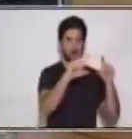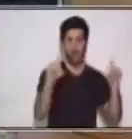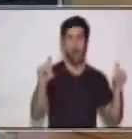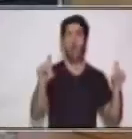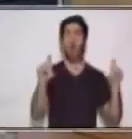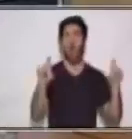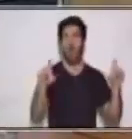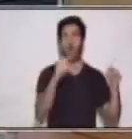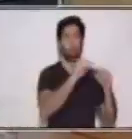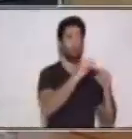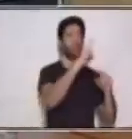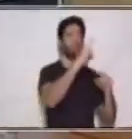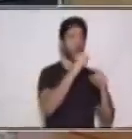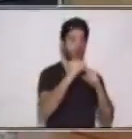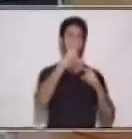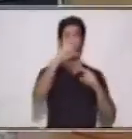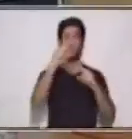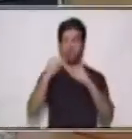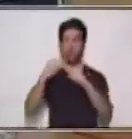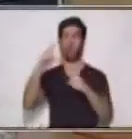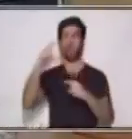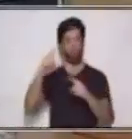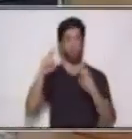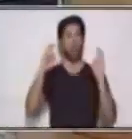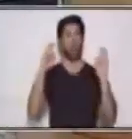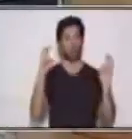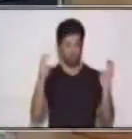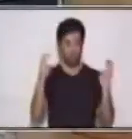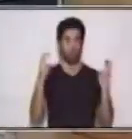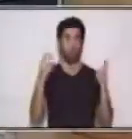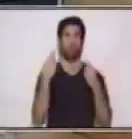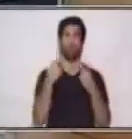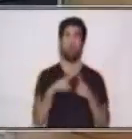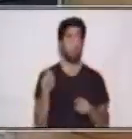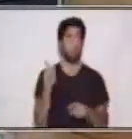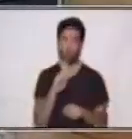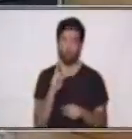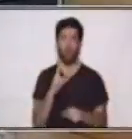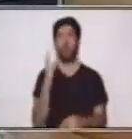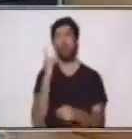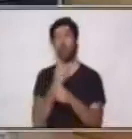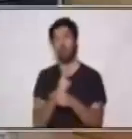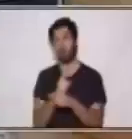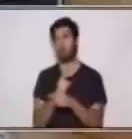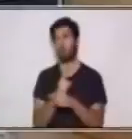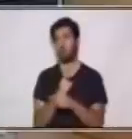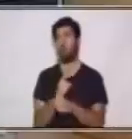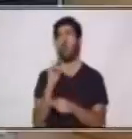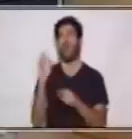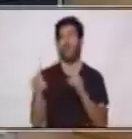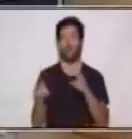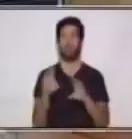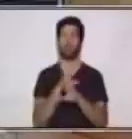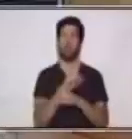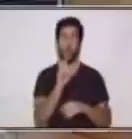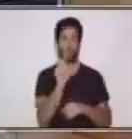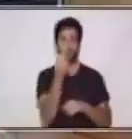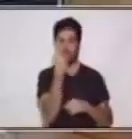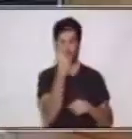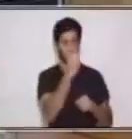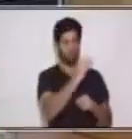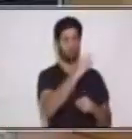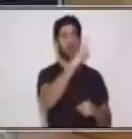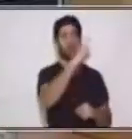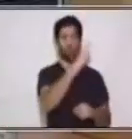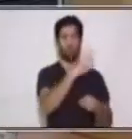por eso lleva varias letras mayúsculas. Pero lo correcto es que en un título o en un tema, solo la inicial, la